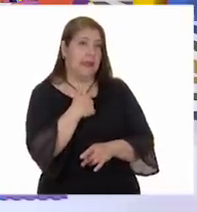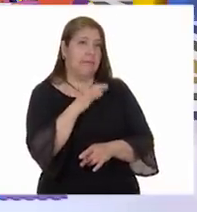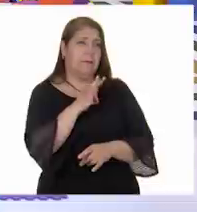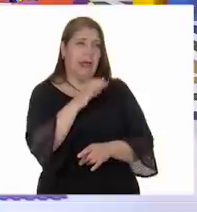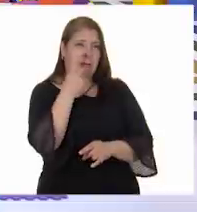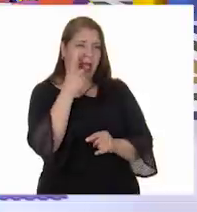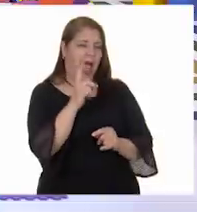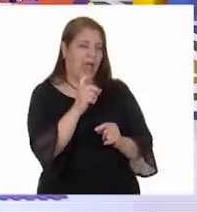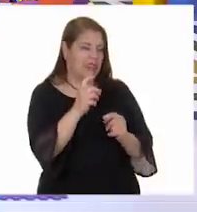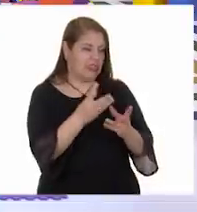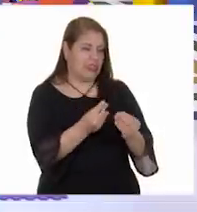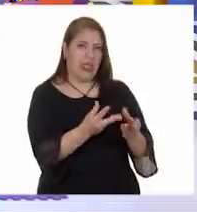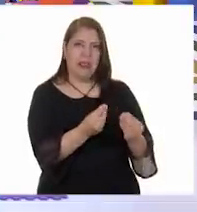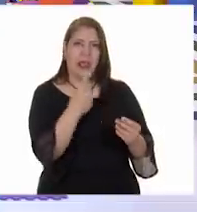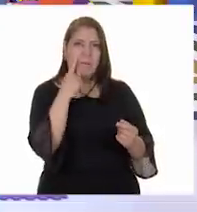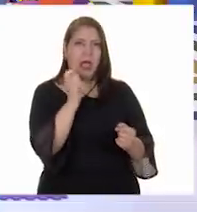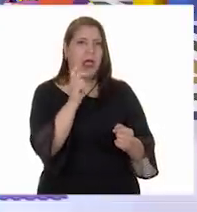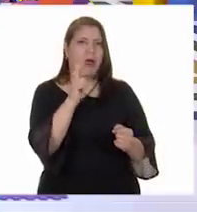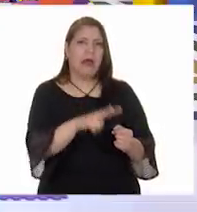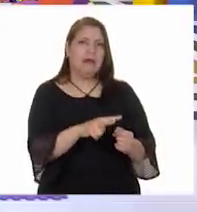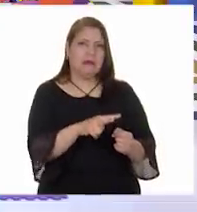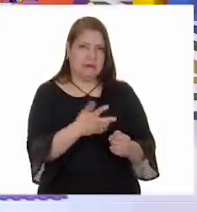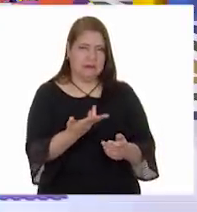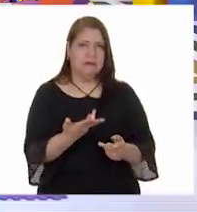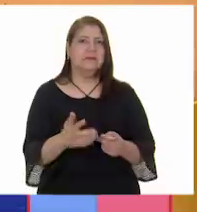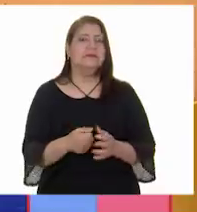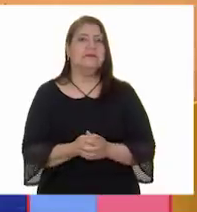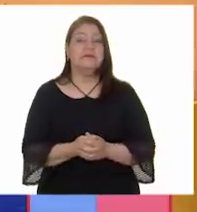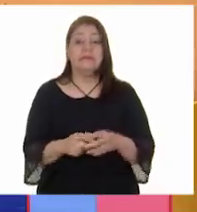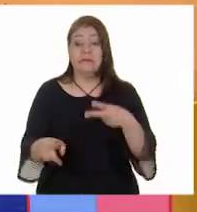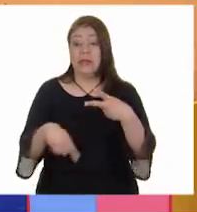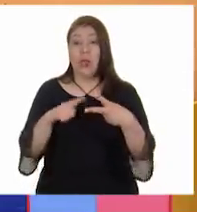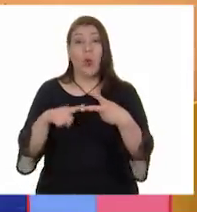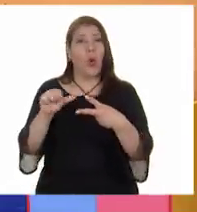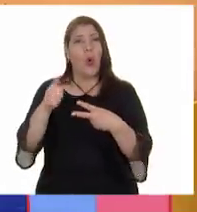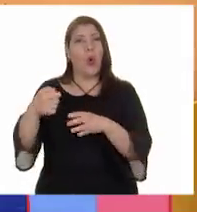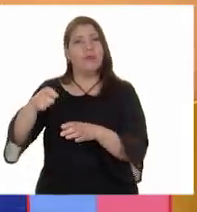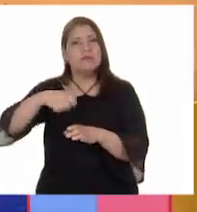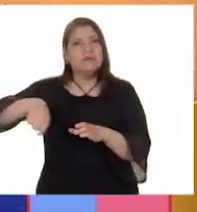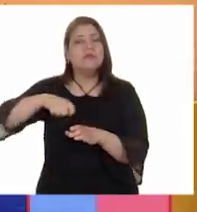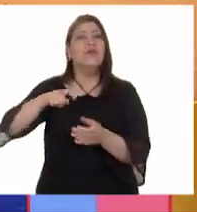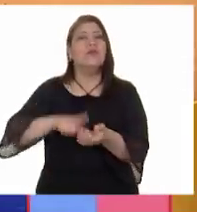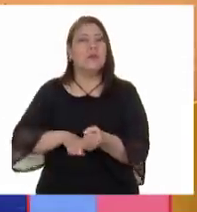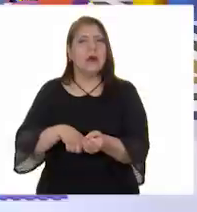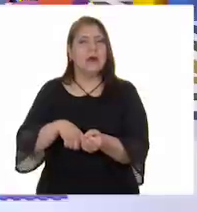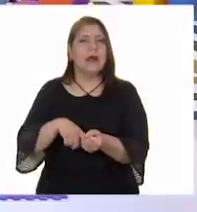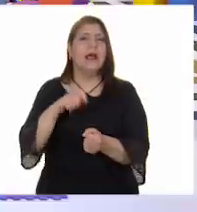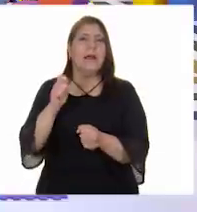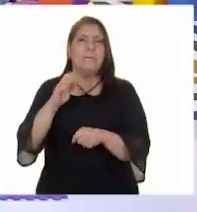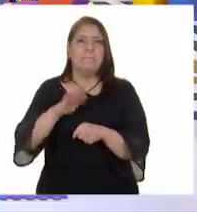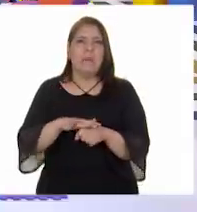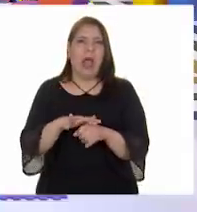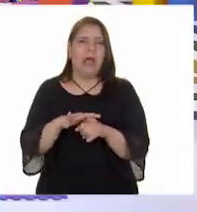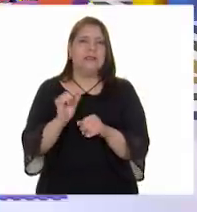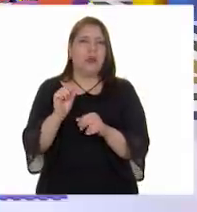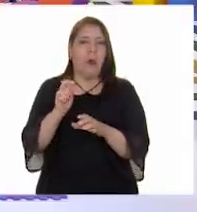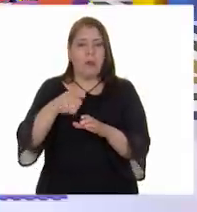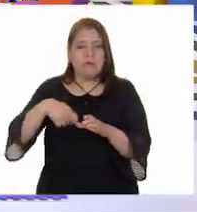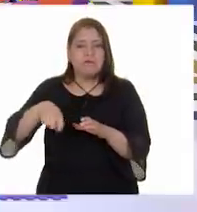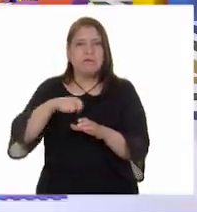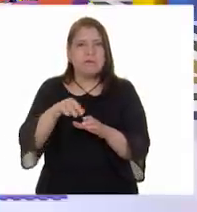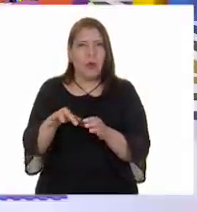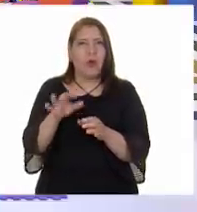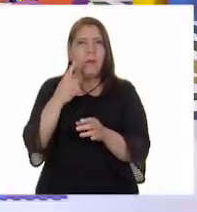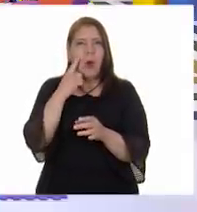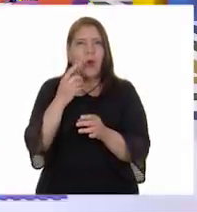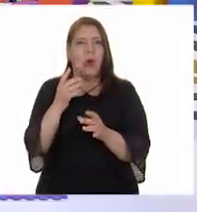veía aguada. Aguada. ¿Y la segunda mezcla? La segunda mezcla se veía más espesa. Más. ¿Y la